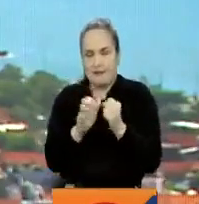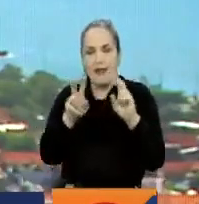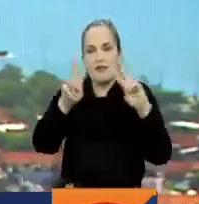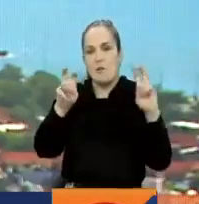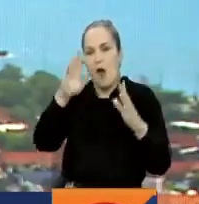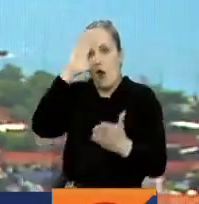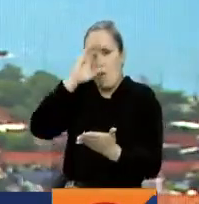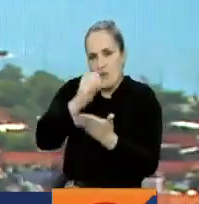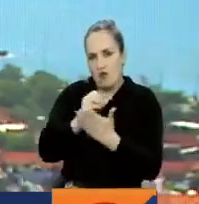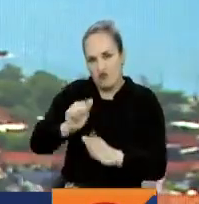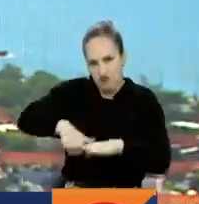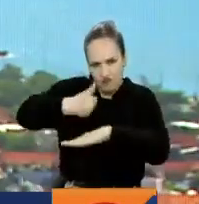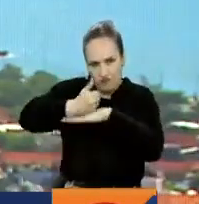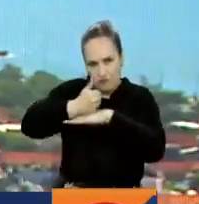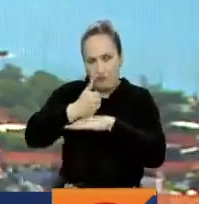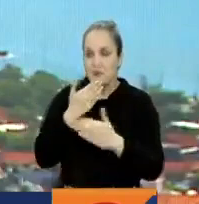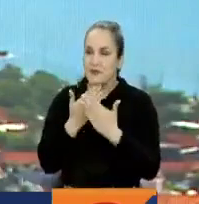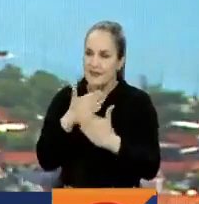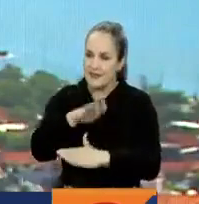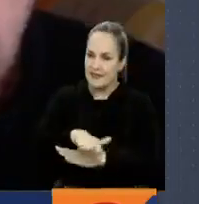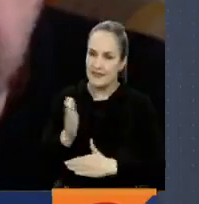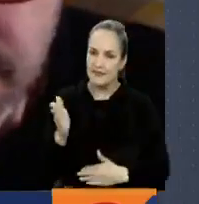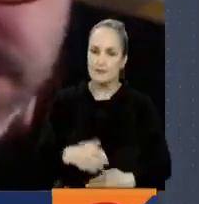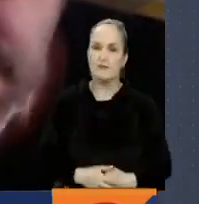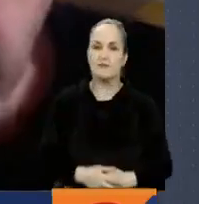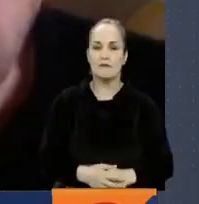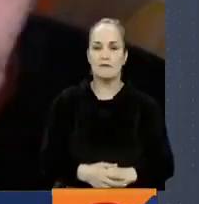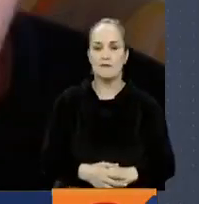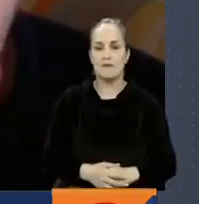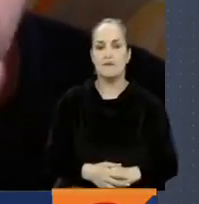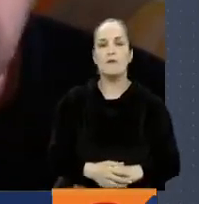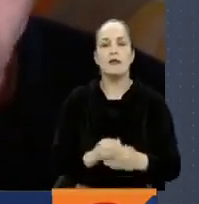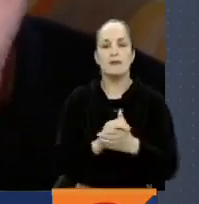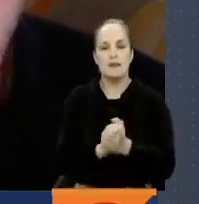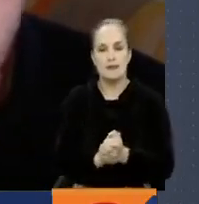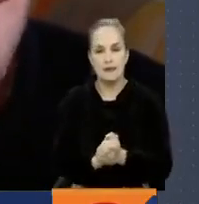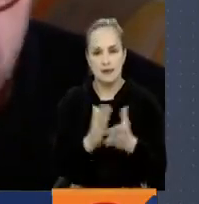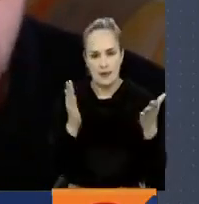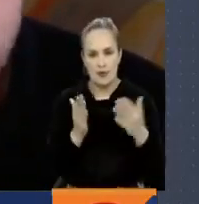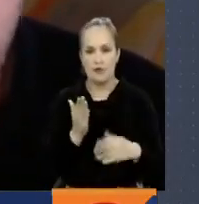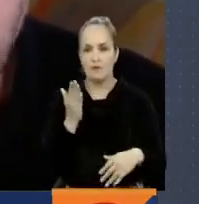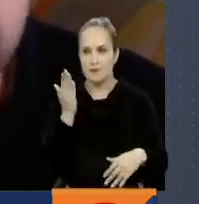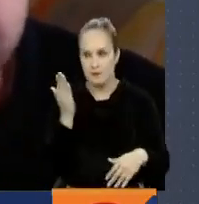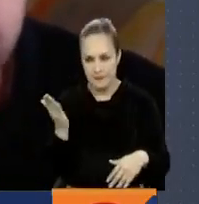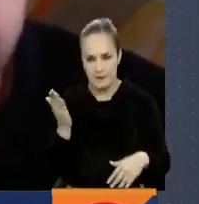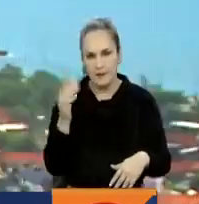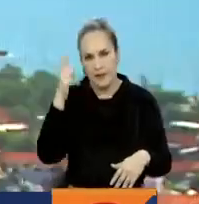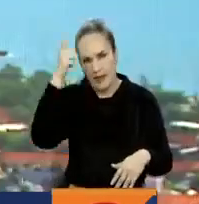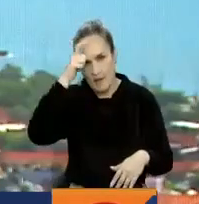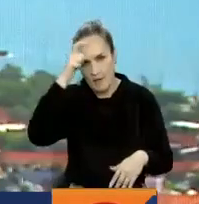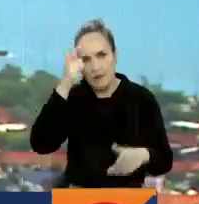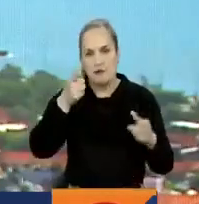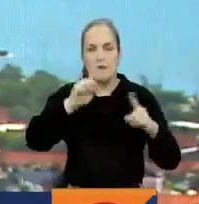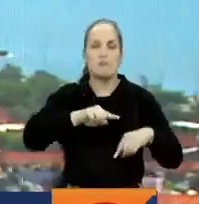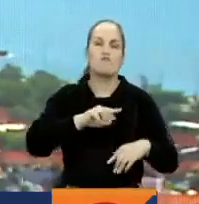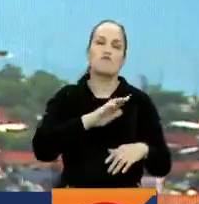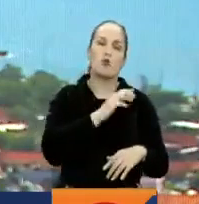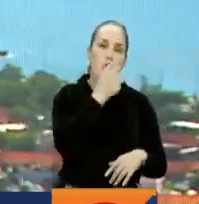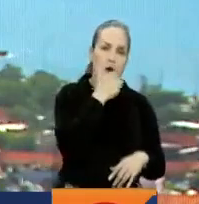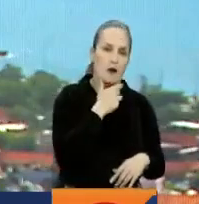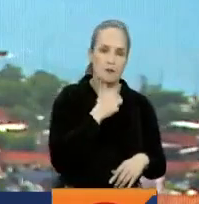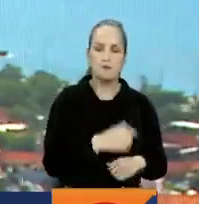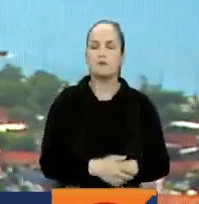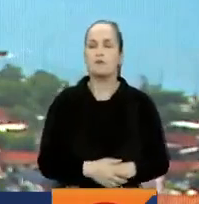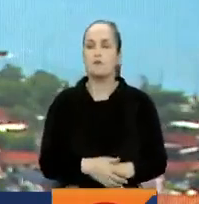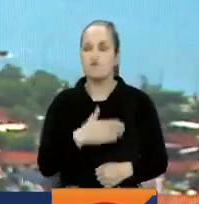Gracias por estar con nosotros Buenas tardes Un saludo Camila Juan Carlos un placer estar acá Mauricio que hay